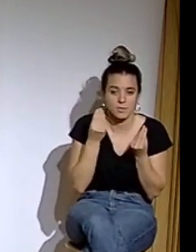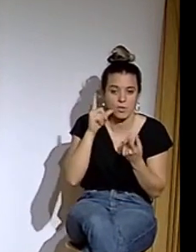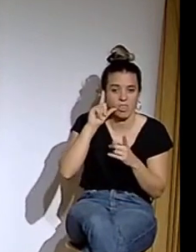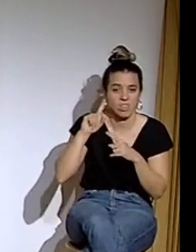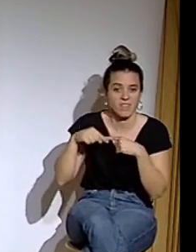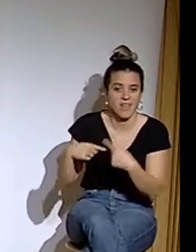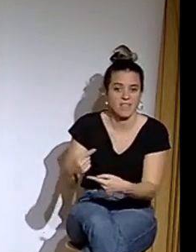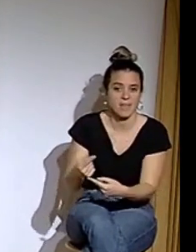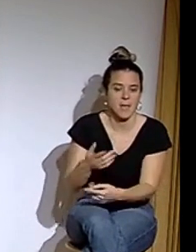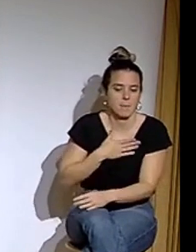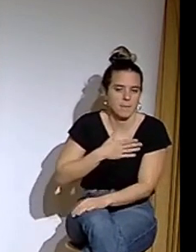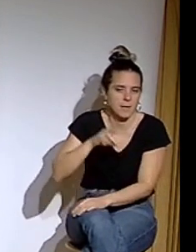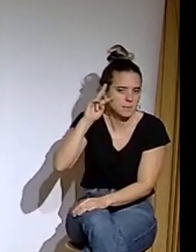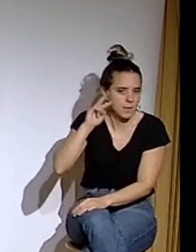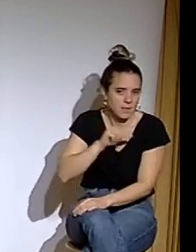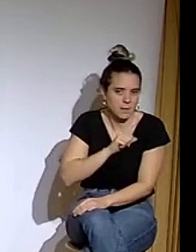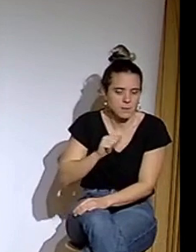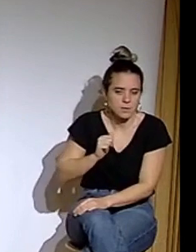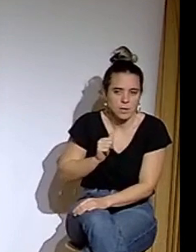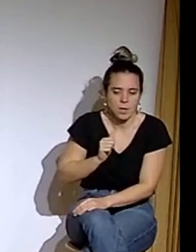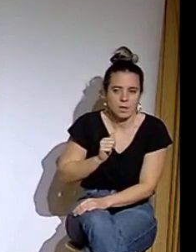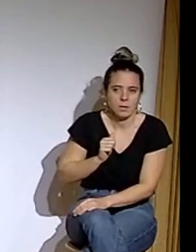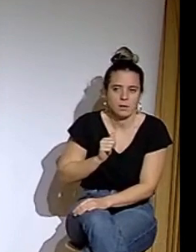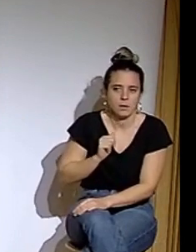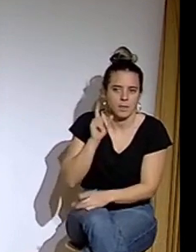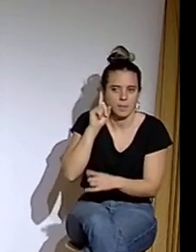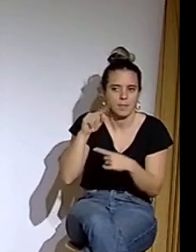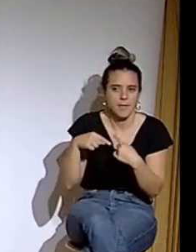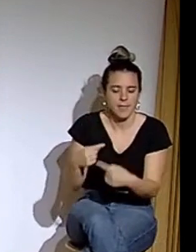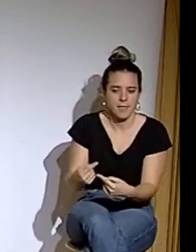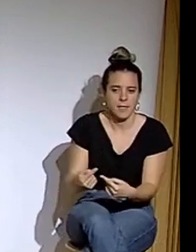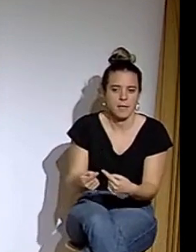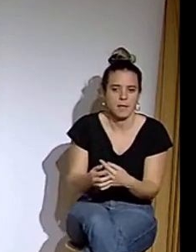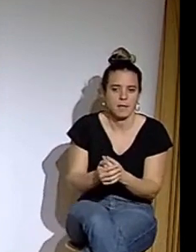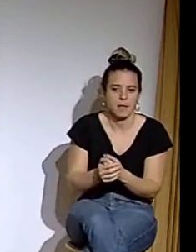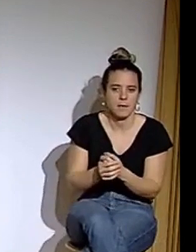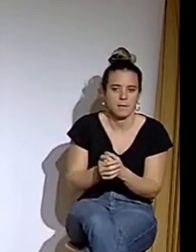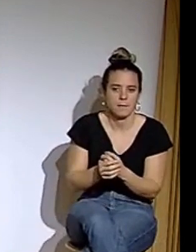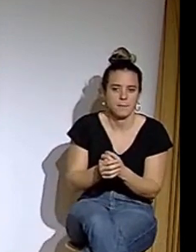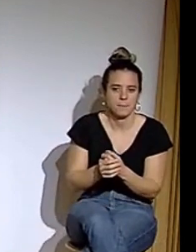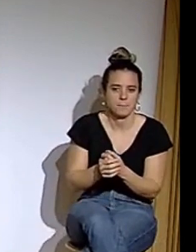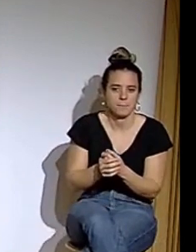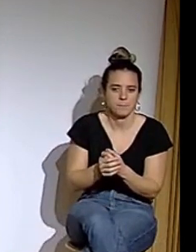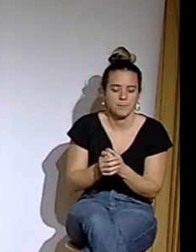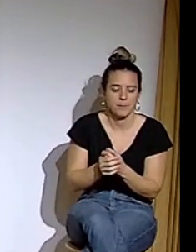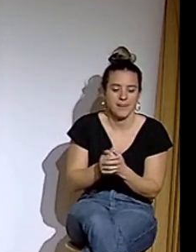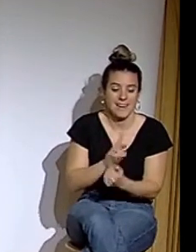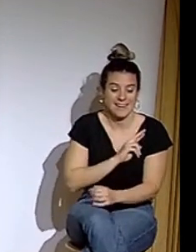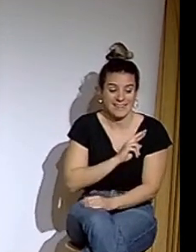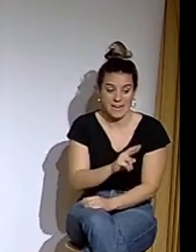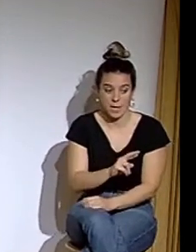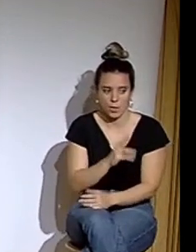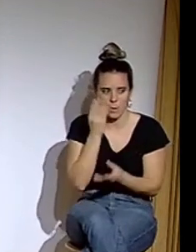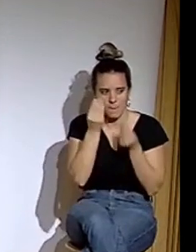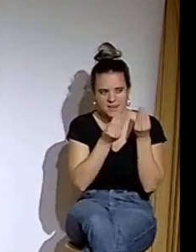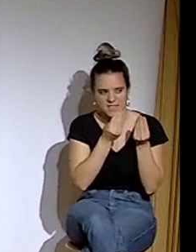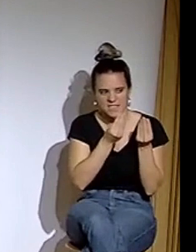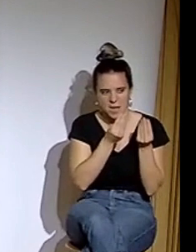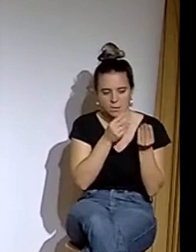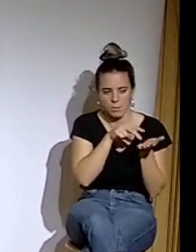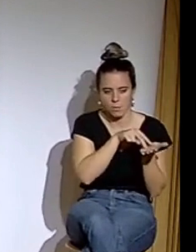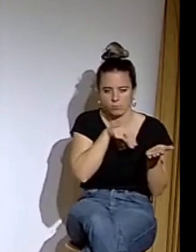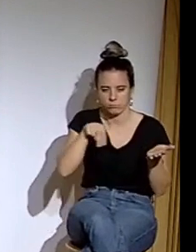día no sé en mi experiencia particular en el día a día creo que pensar la religión desde otro lugar o estar